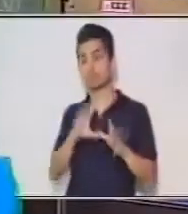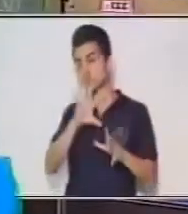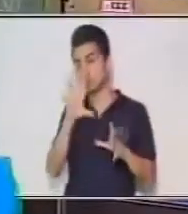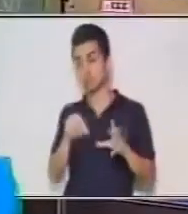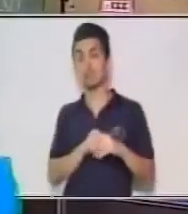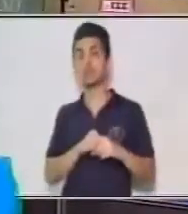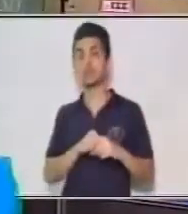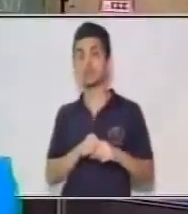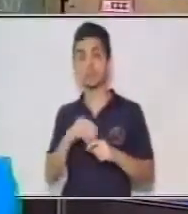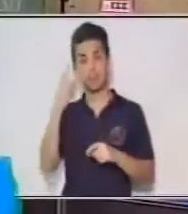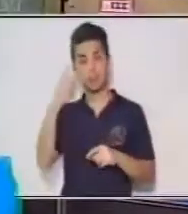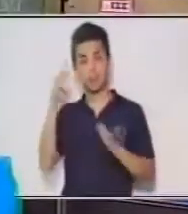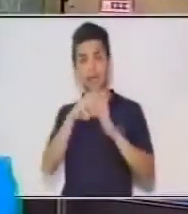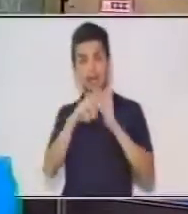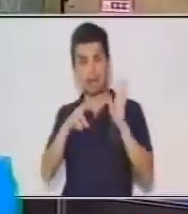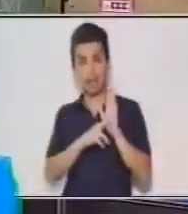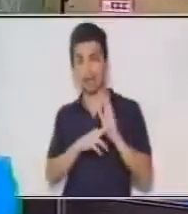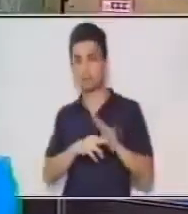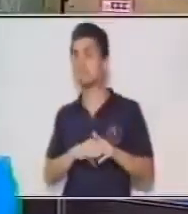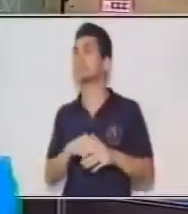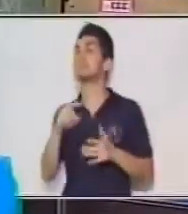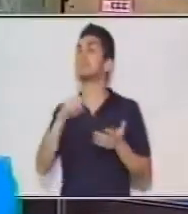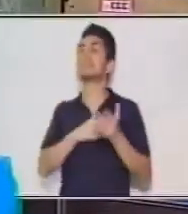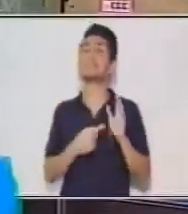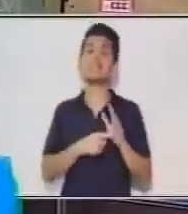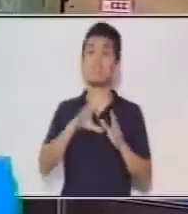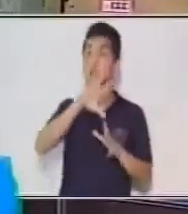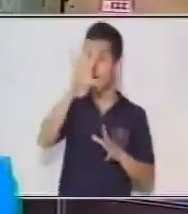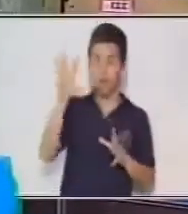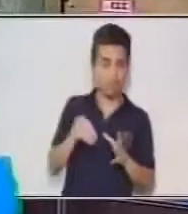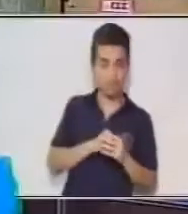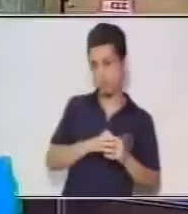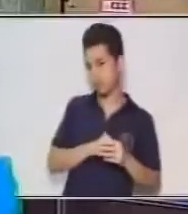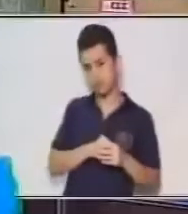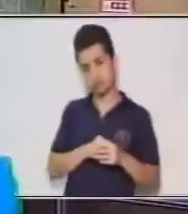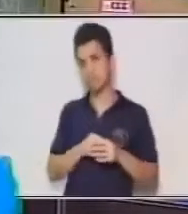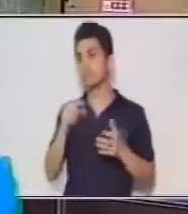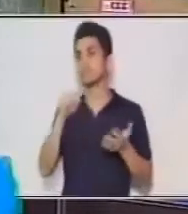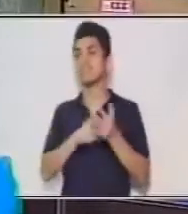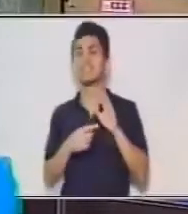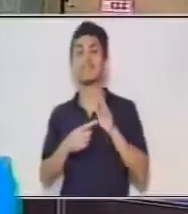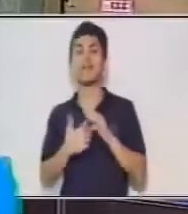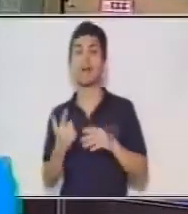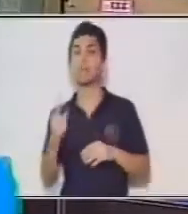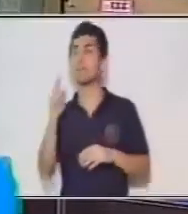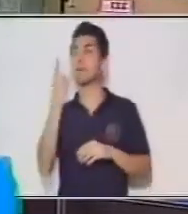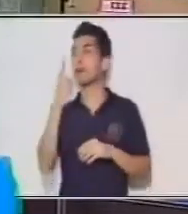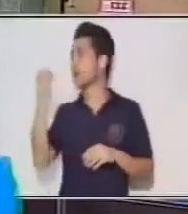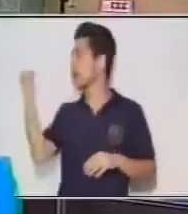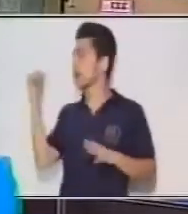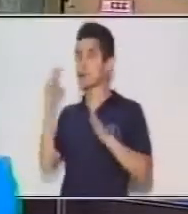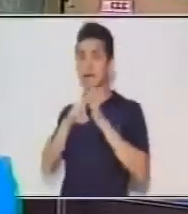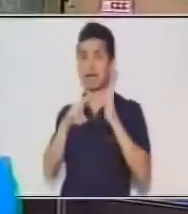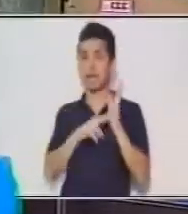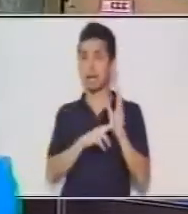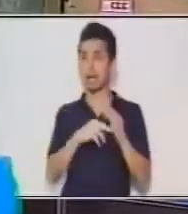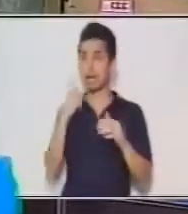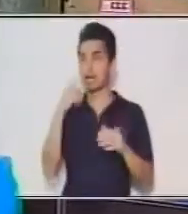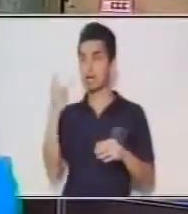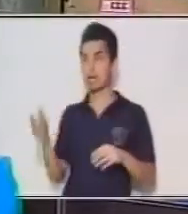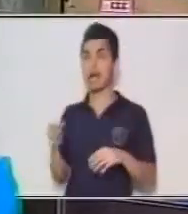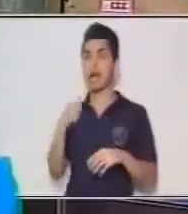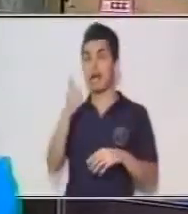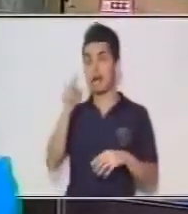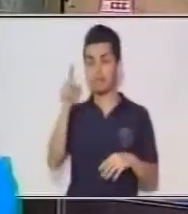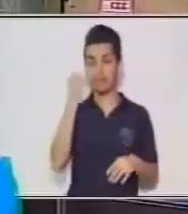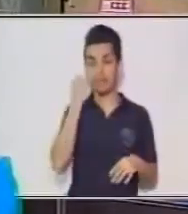las primeras reglas. No quiere decir que son todas, quiere decir que son las primeras reglas. La primera regla de